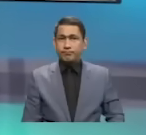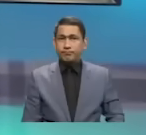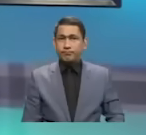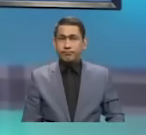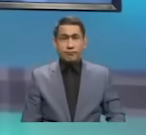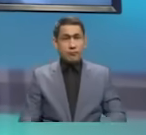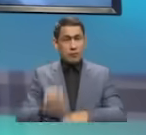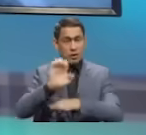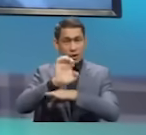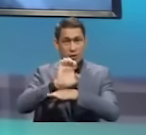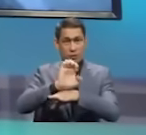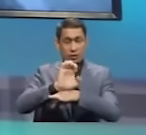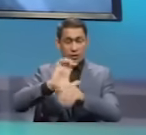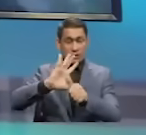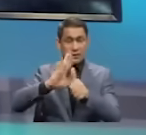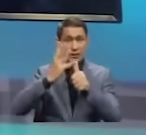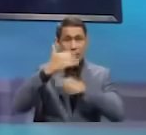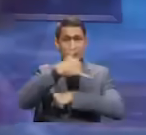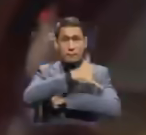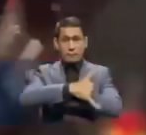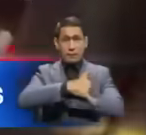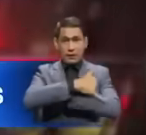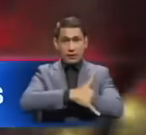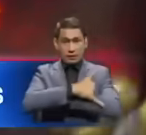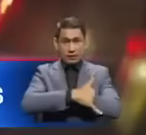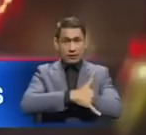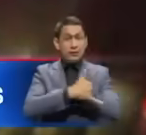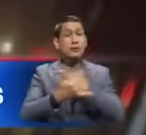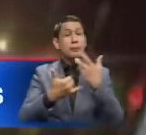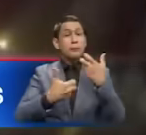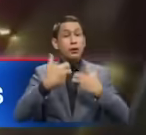Ecuador es el quinto país en Latinoamérica con el mayor número de casos de